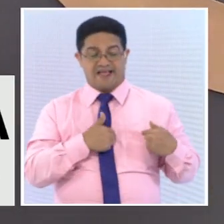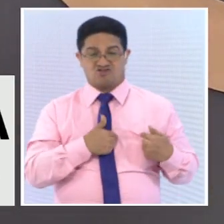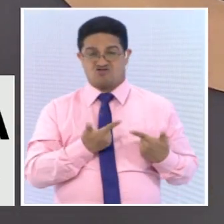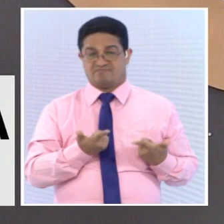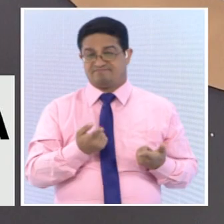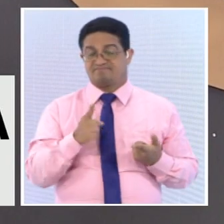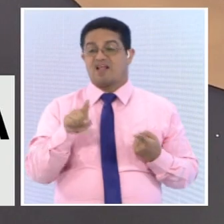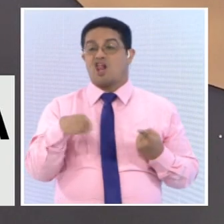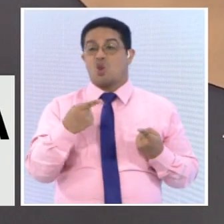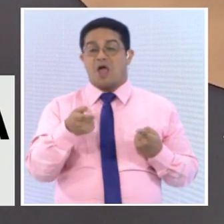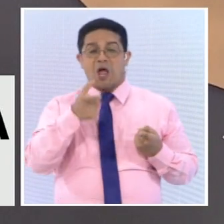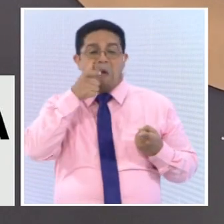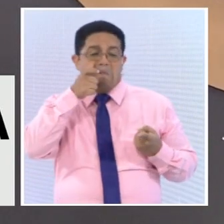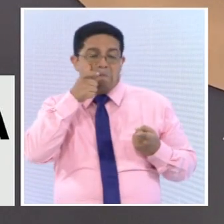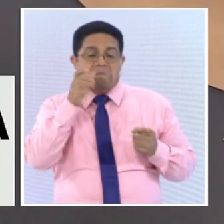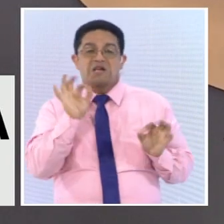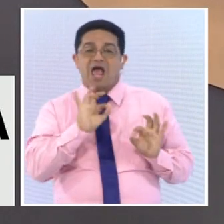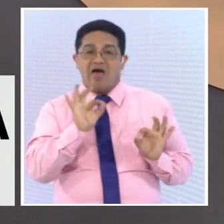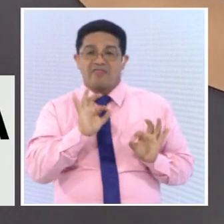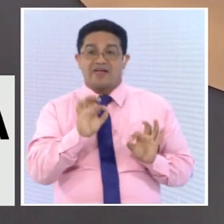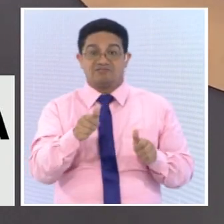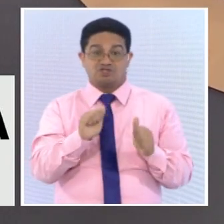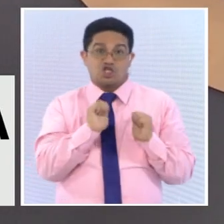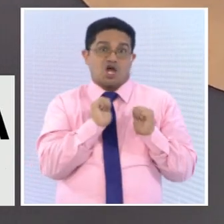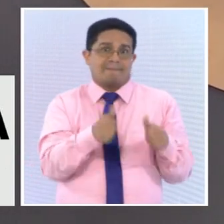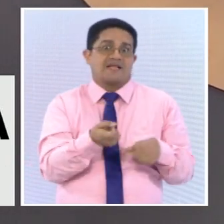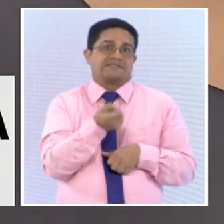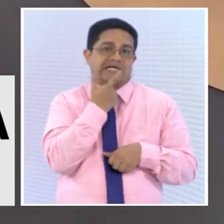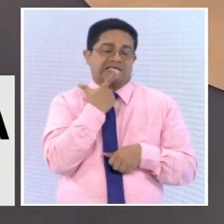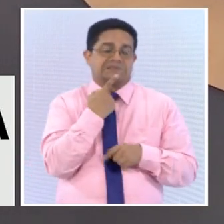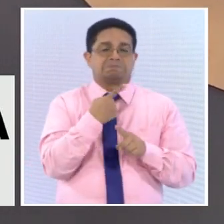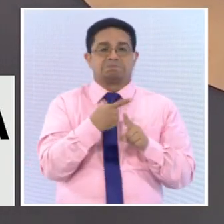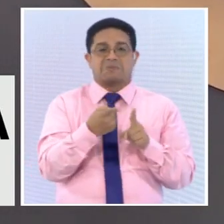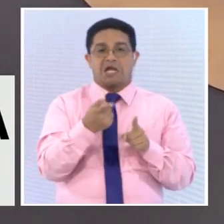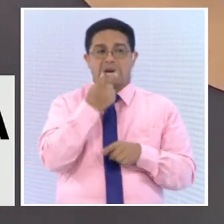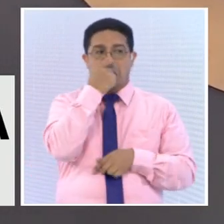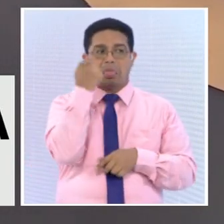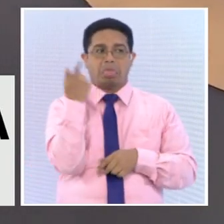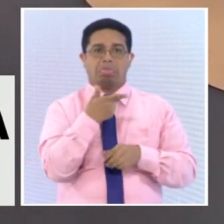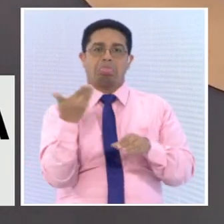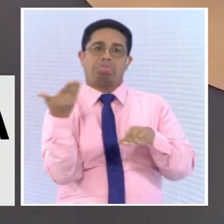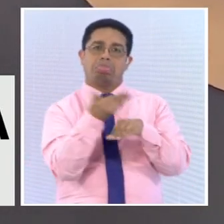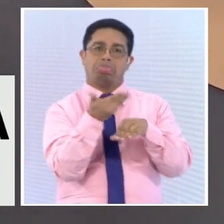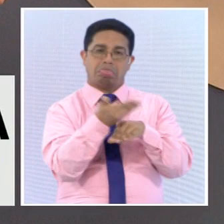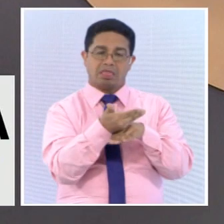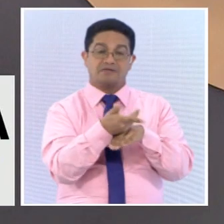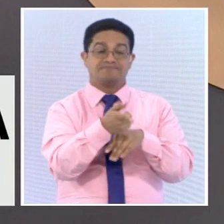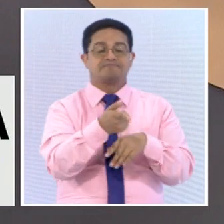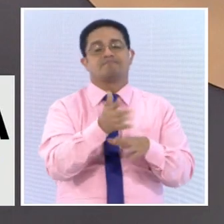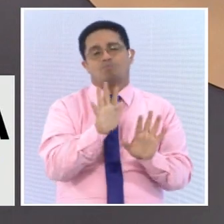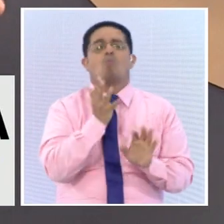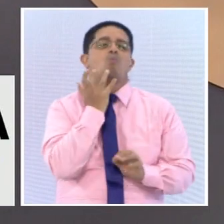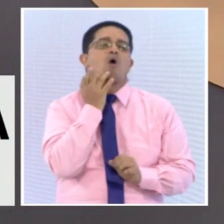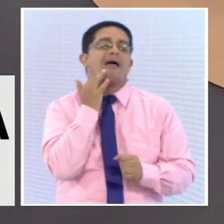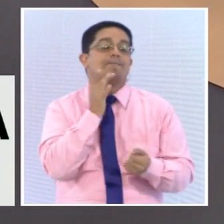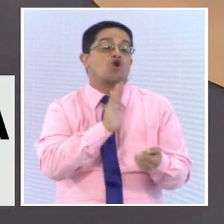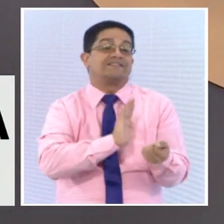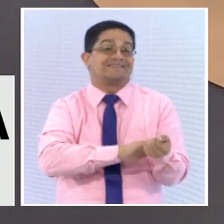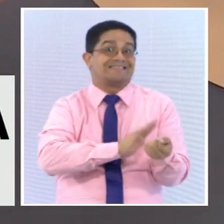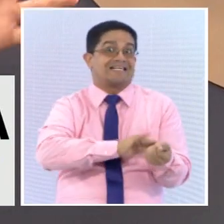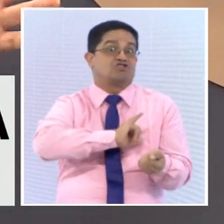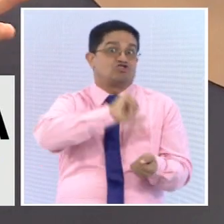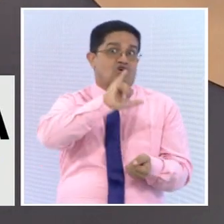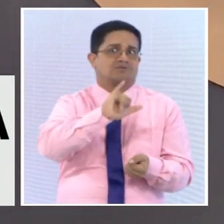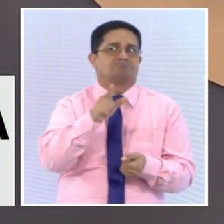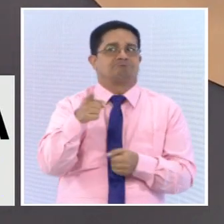seguimiento. Porque una vez que están tomando el tratamiento médico no hay un seguimiento exhaustivo. Entendiendo que la hipertensión arterial, por ejemplo, es el factor mayor de riesgo cardiovascular en